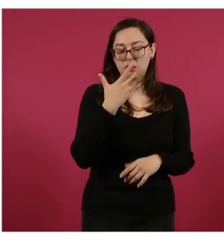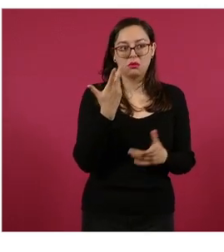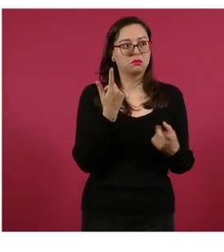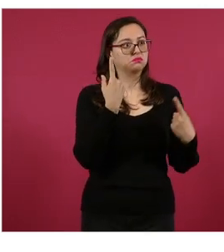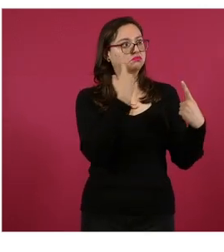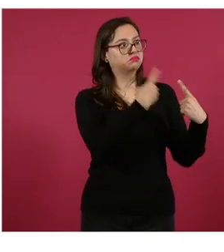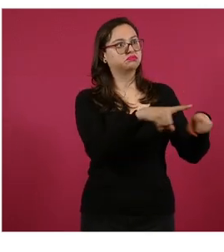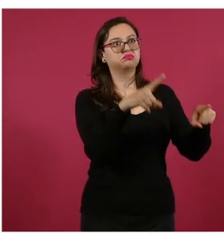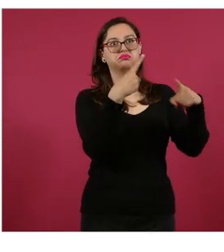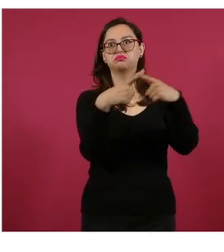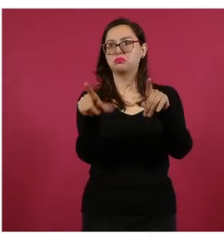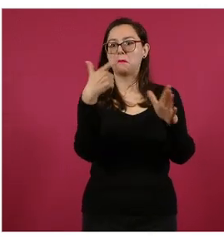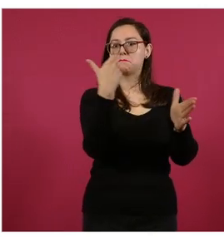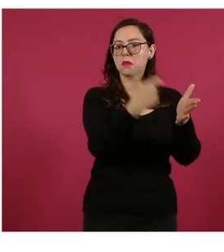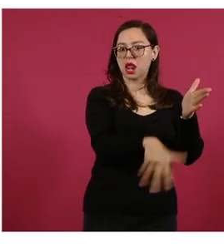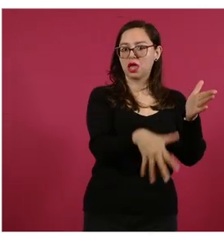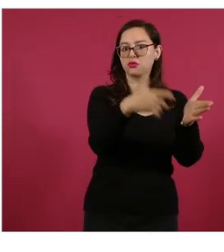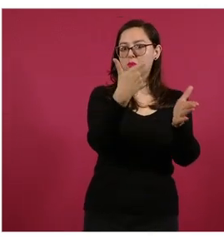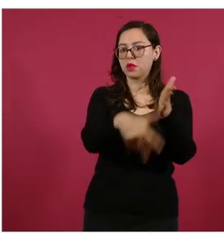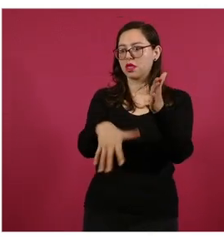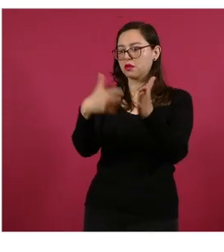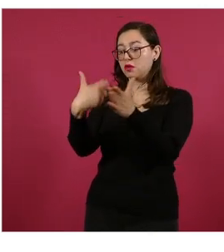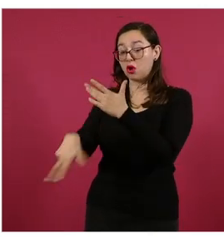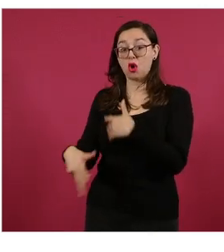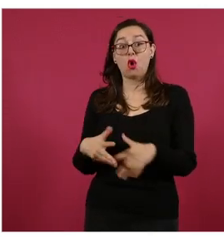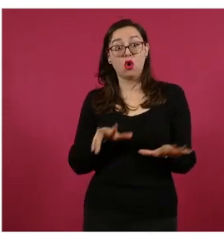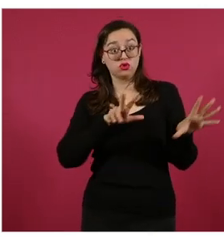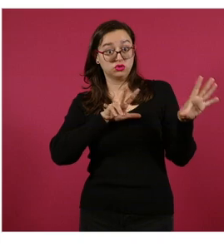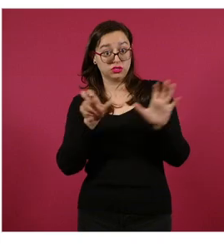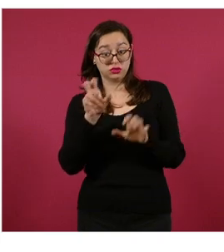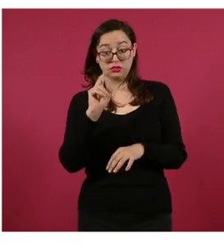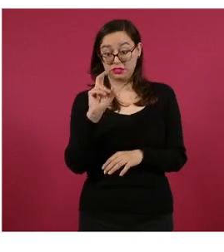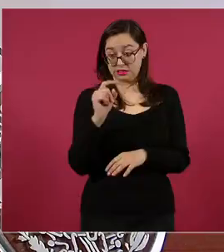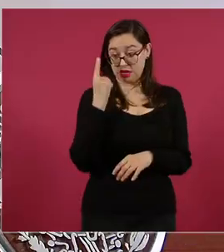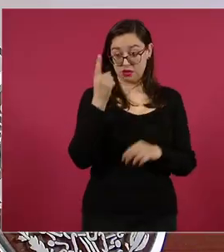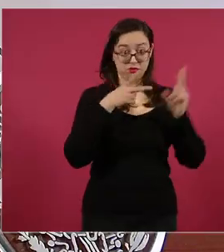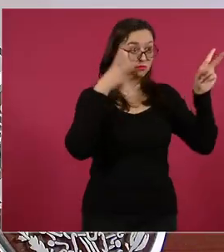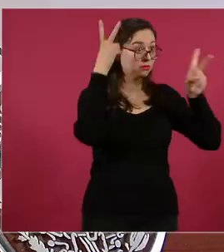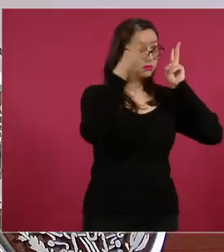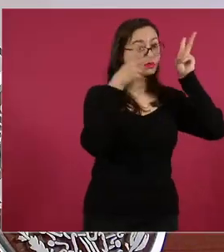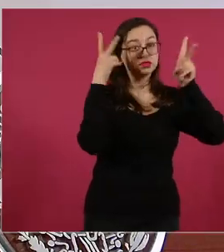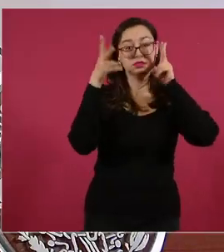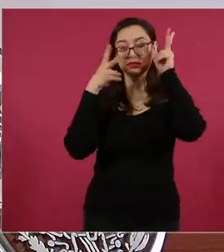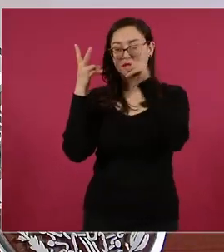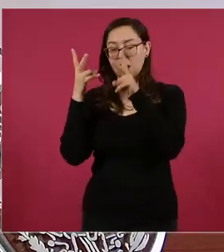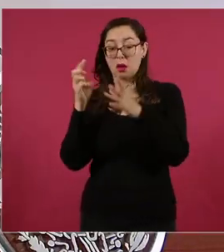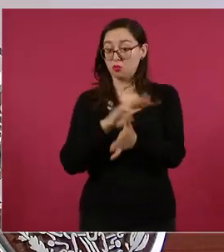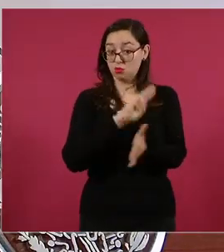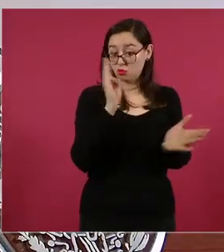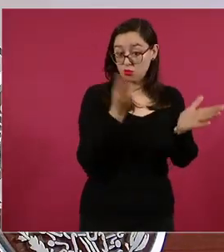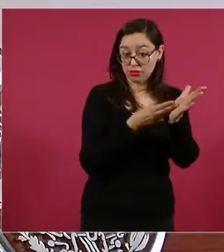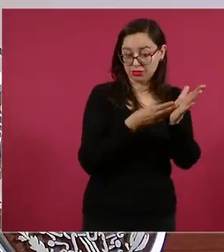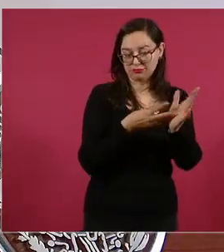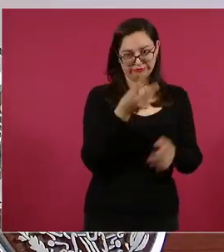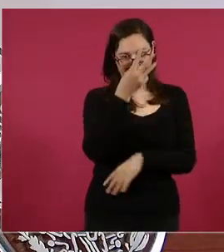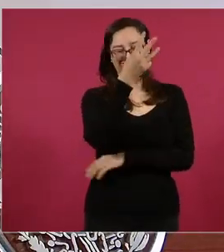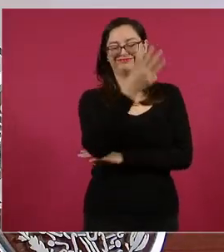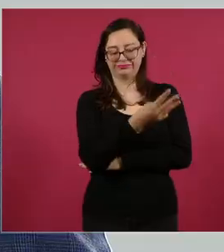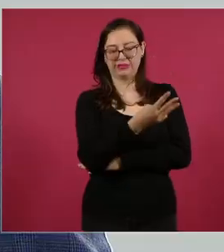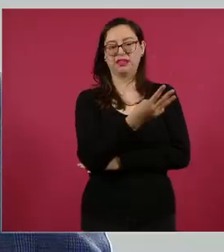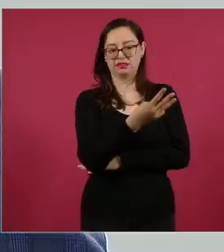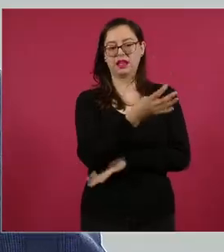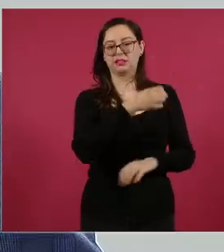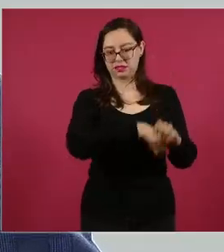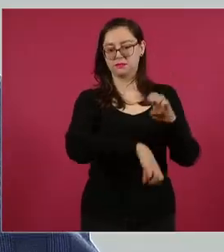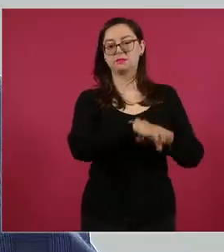las verificaciones que les comenté, de las 831 realizadas, únicamente infraccionamos a 3